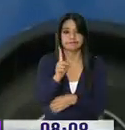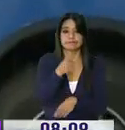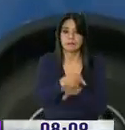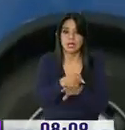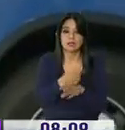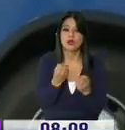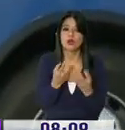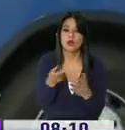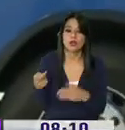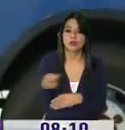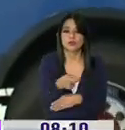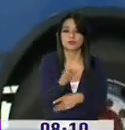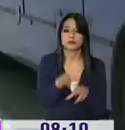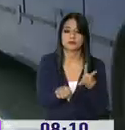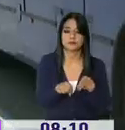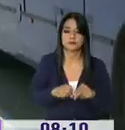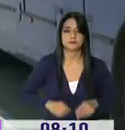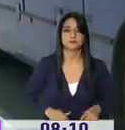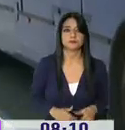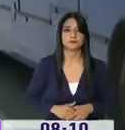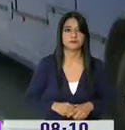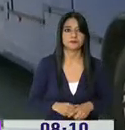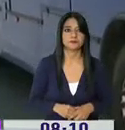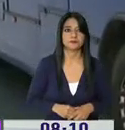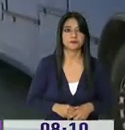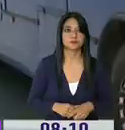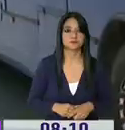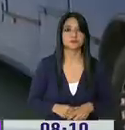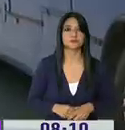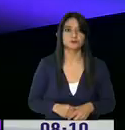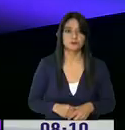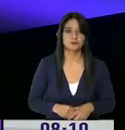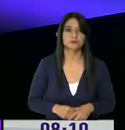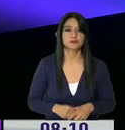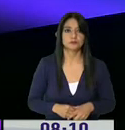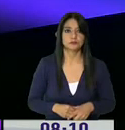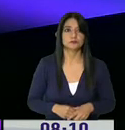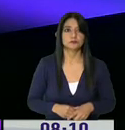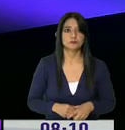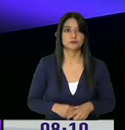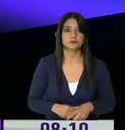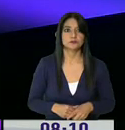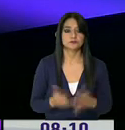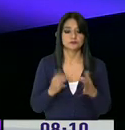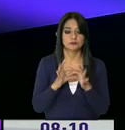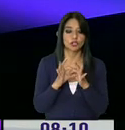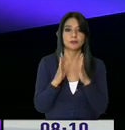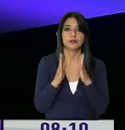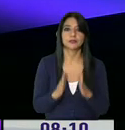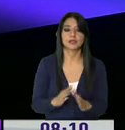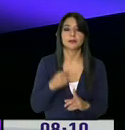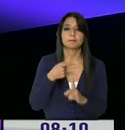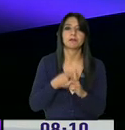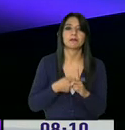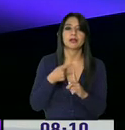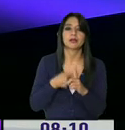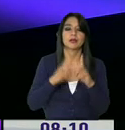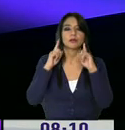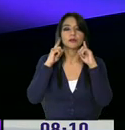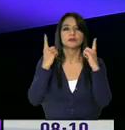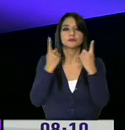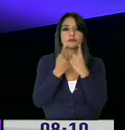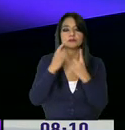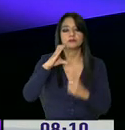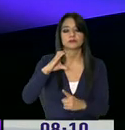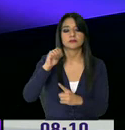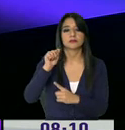del subsidio, informó Sofía Vintimilla. Sofía Vintimilla se encuentra en el mercado Santa Clara, a propósito, donde la